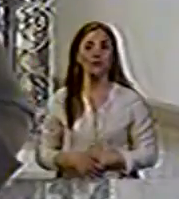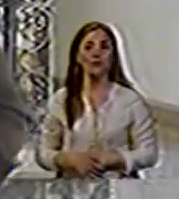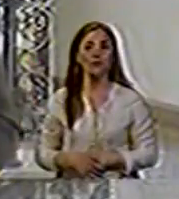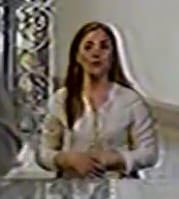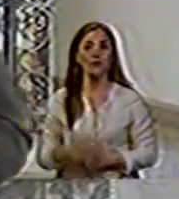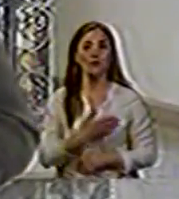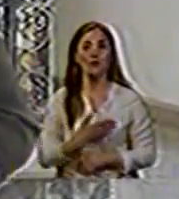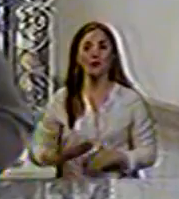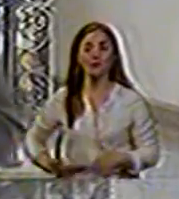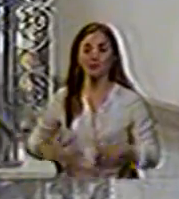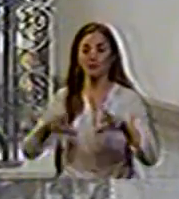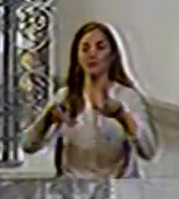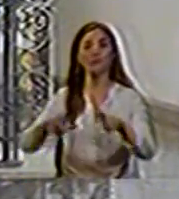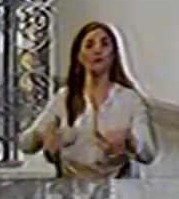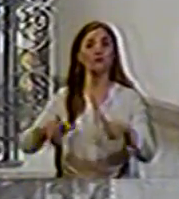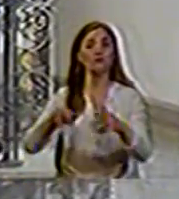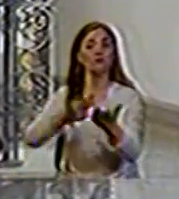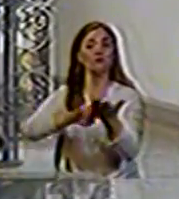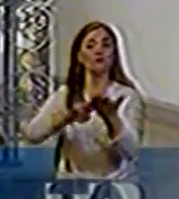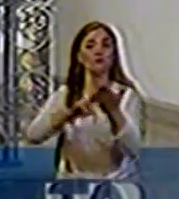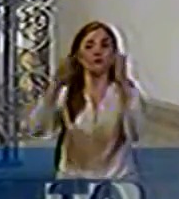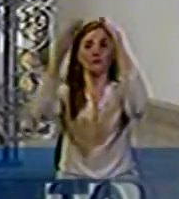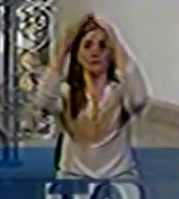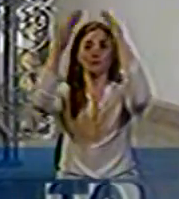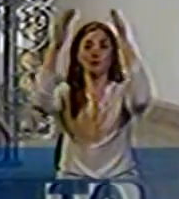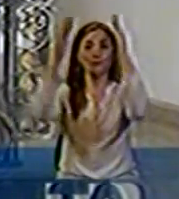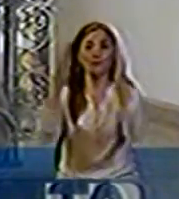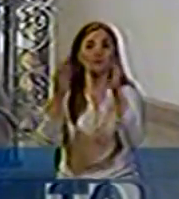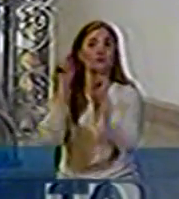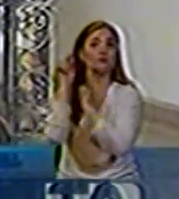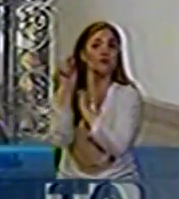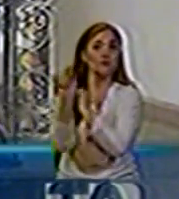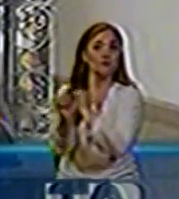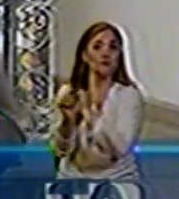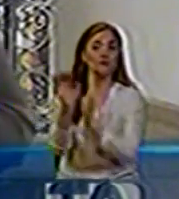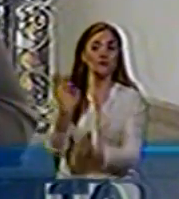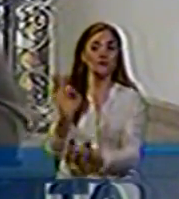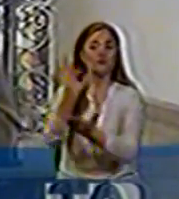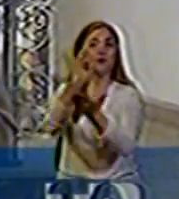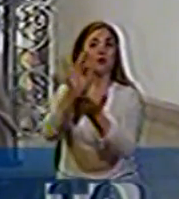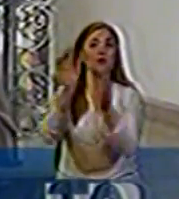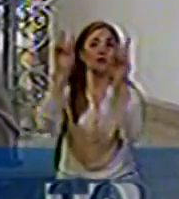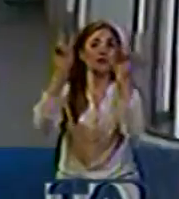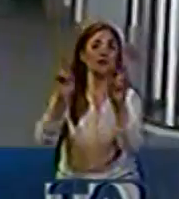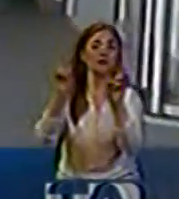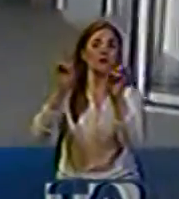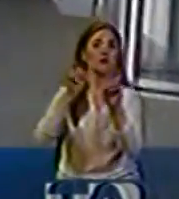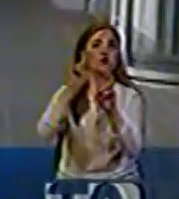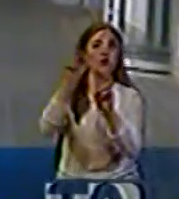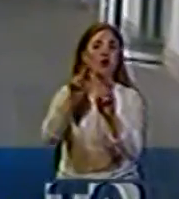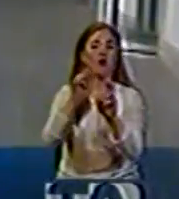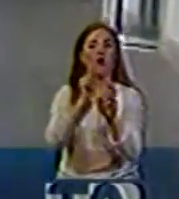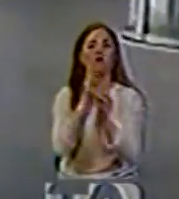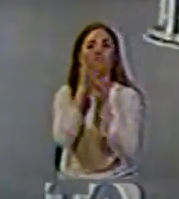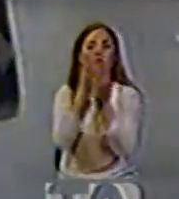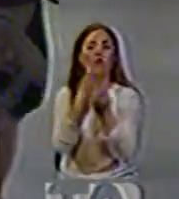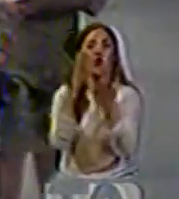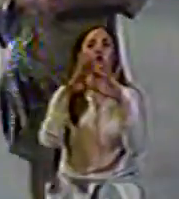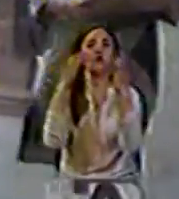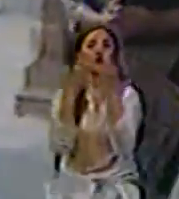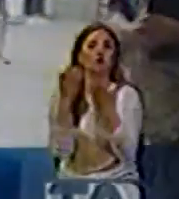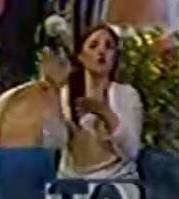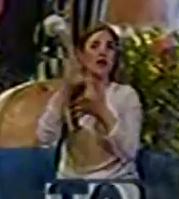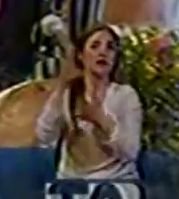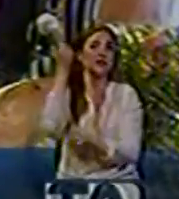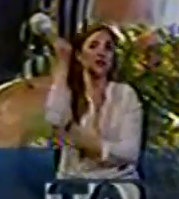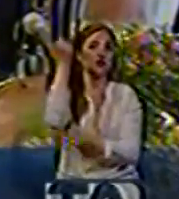El presidente de la República, Lenín Moreno, se reunió en el Palacio de Gobierno con el relator especial para la libertad de expresión de la Comisión Interamericana de Derechos Humanos,